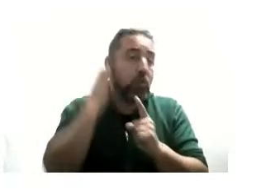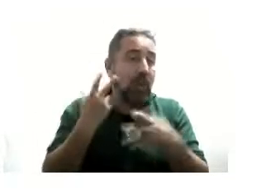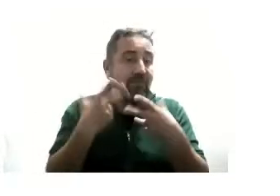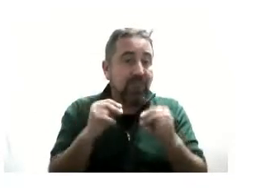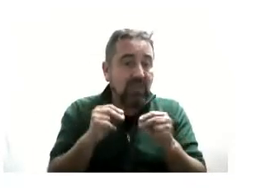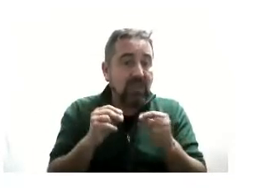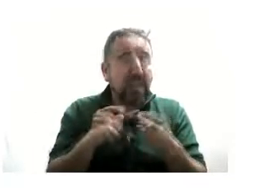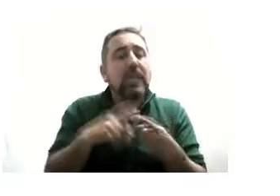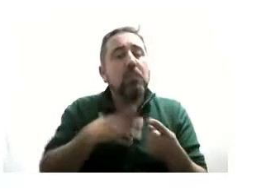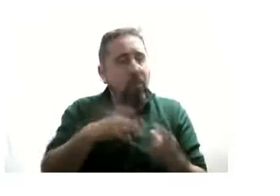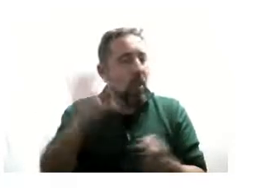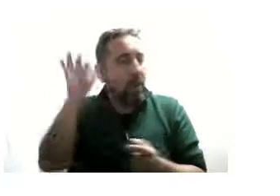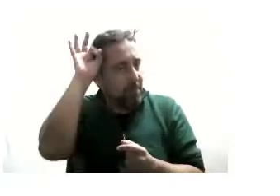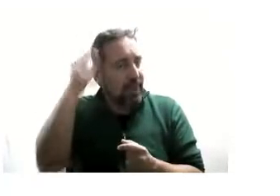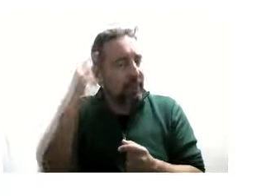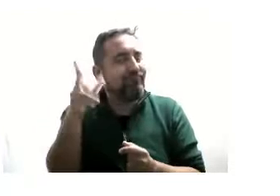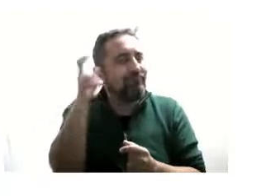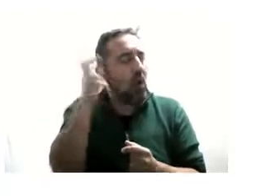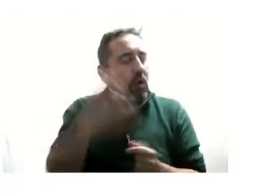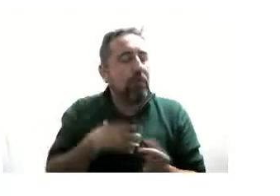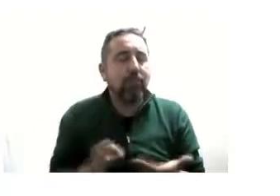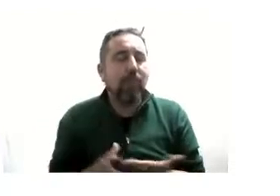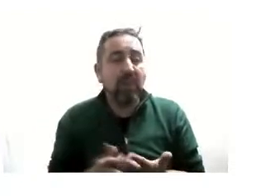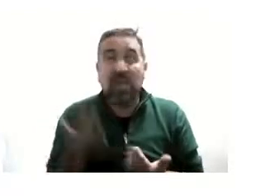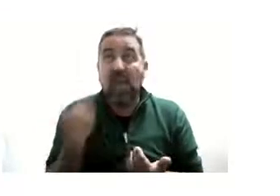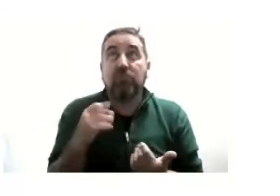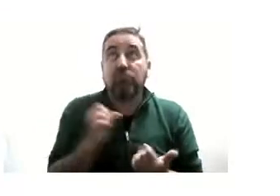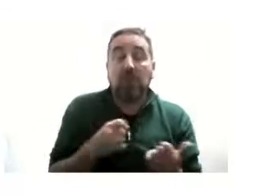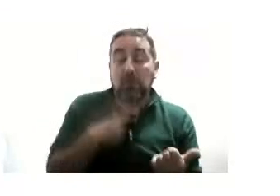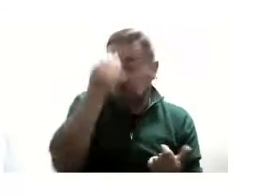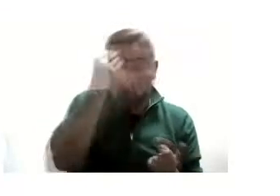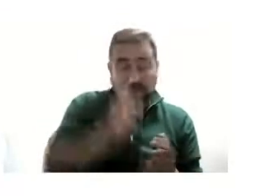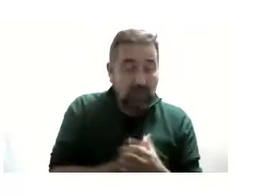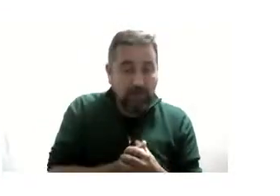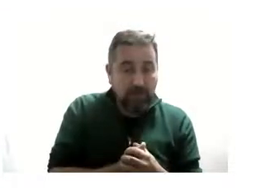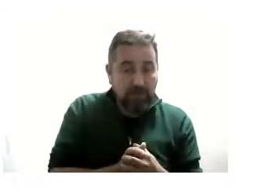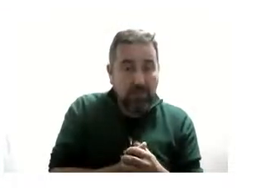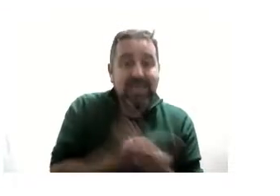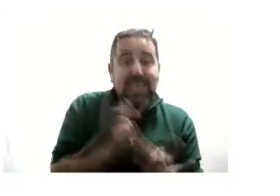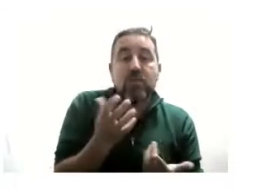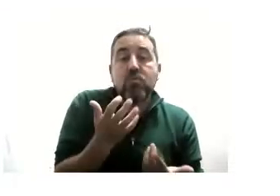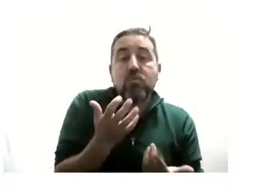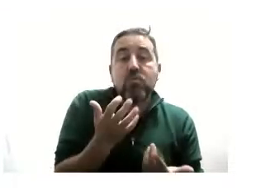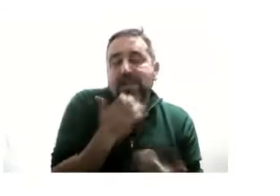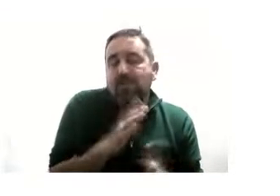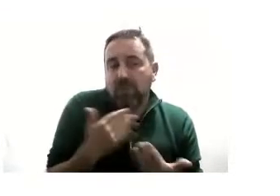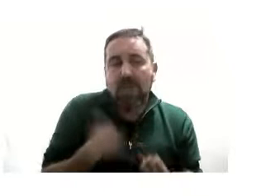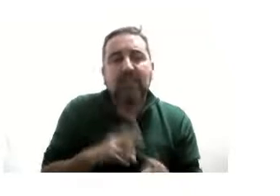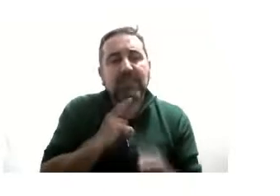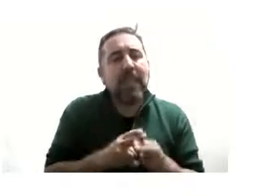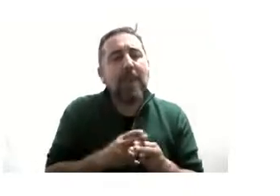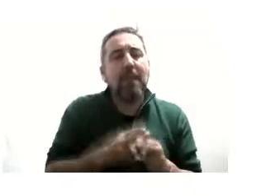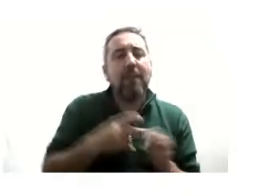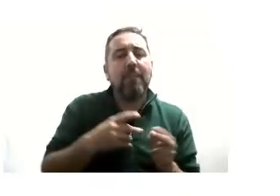de oír con el implante, ¿no? Es algo que hace años no se podía plantear. Y ya un poco de ejemplo de rizar el rizo, tenemos